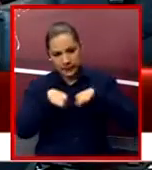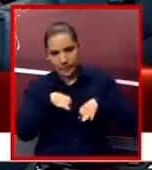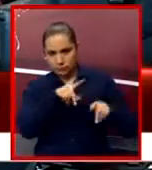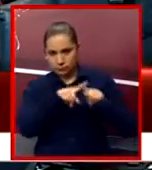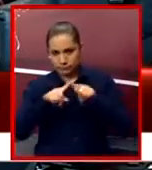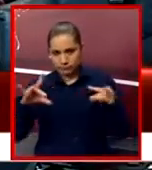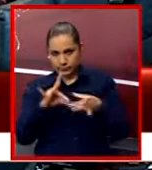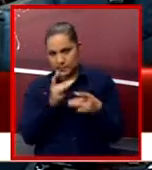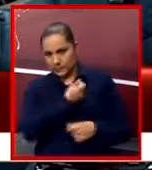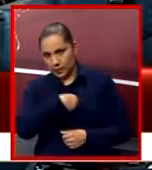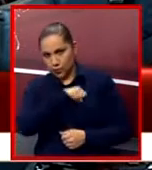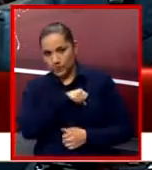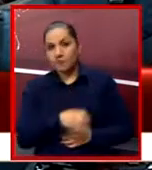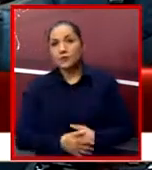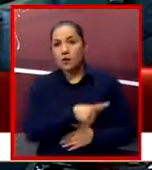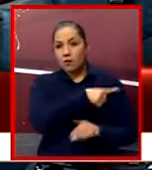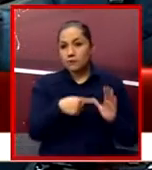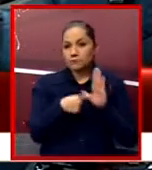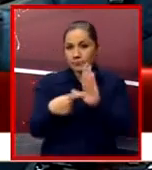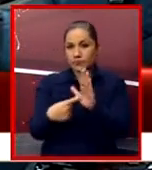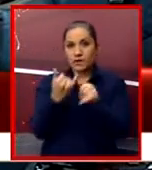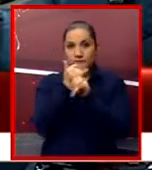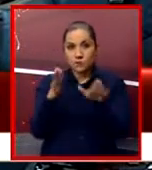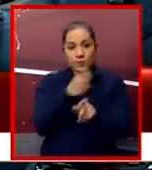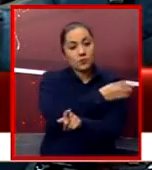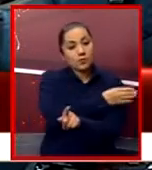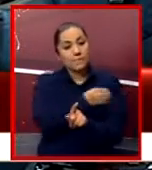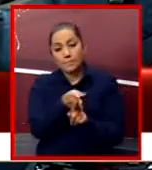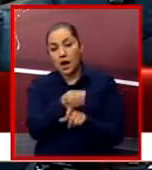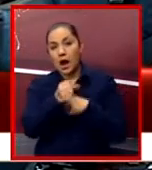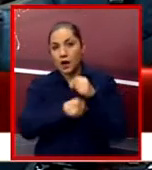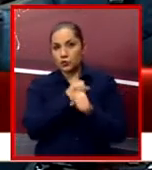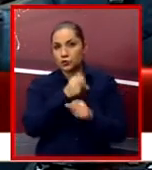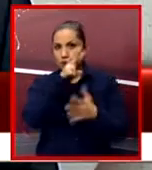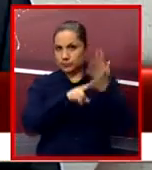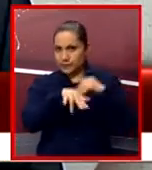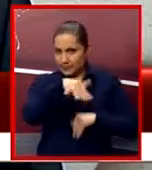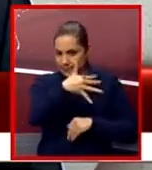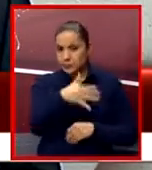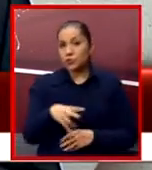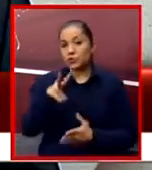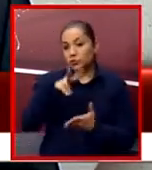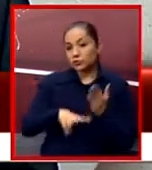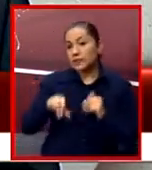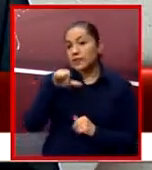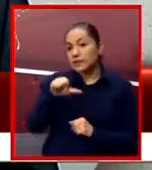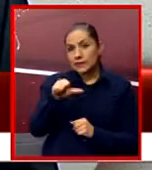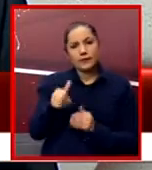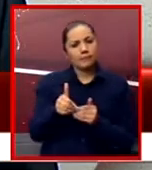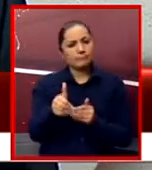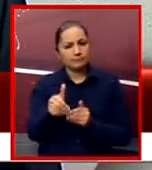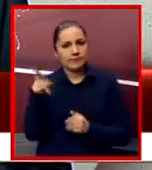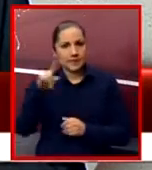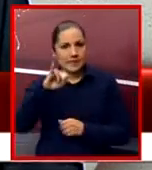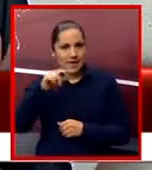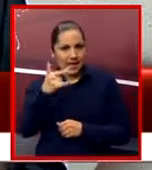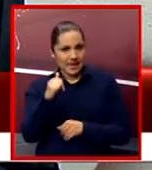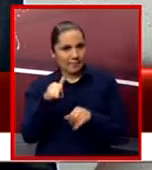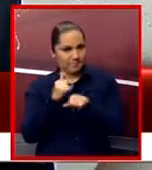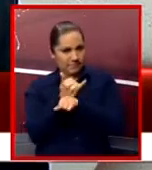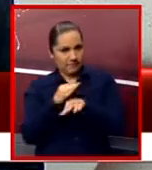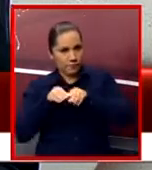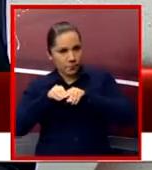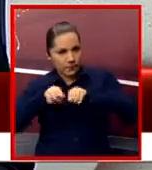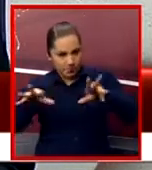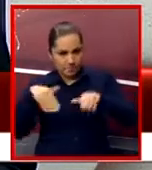Bueno, tras aclarar que las cifras presentadas son hasta del 2015, pues los números del 2016 están a punto de publicarse por el INEGI, Narro